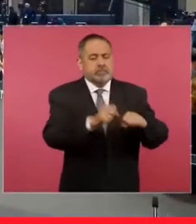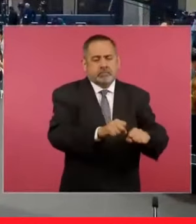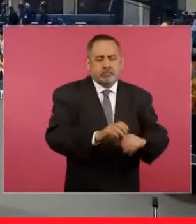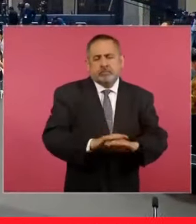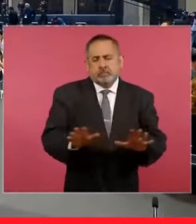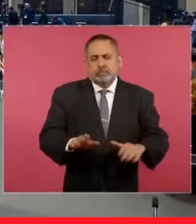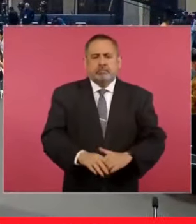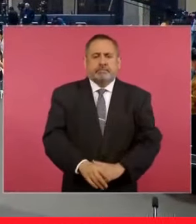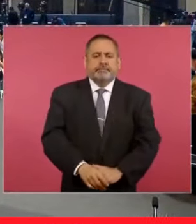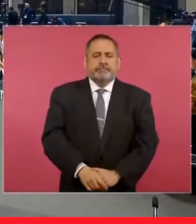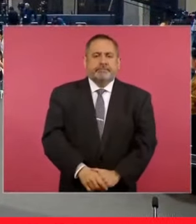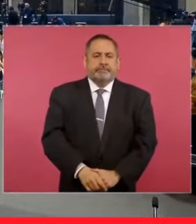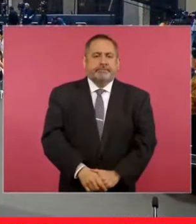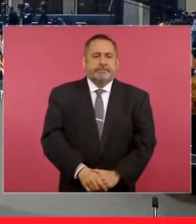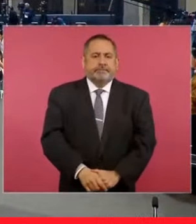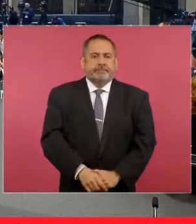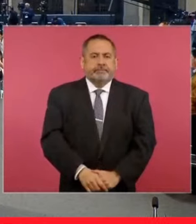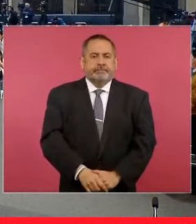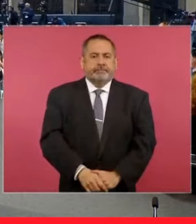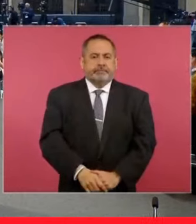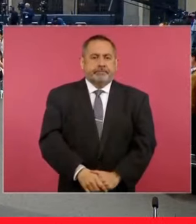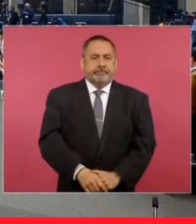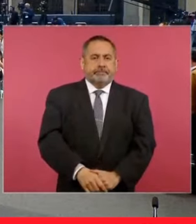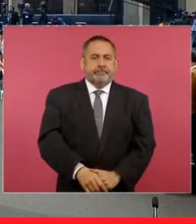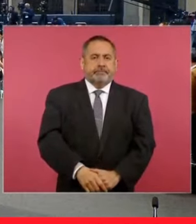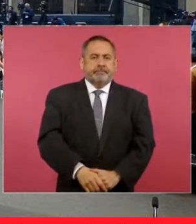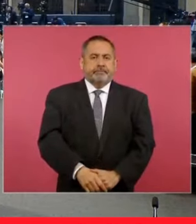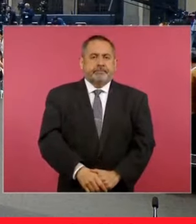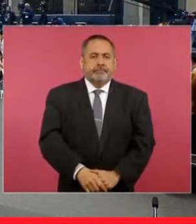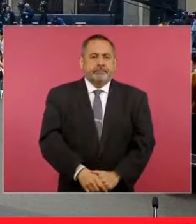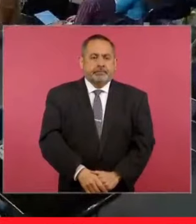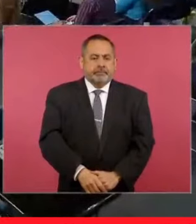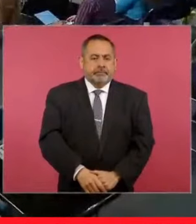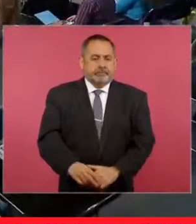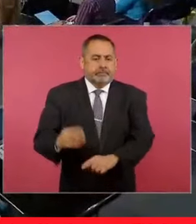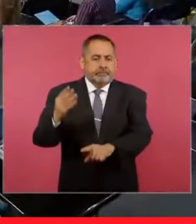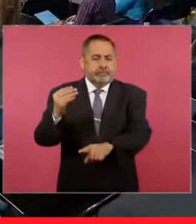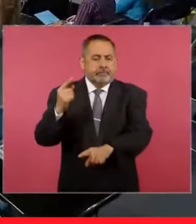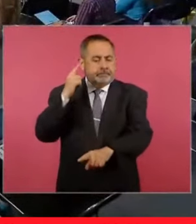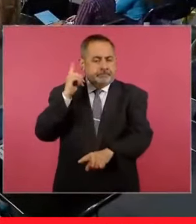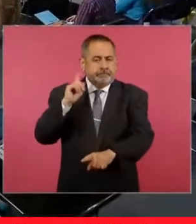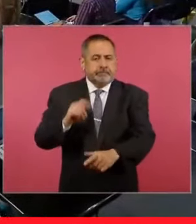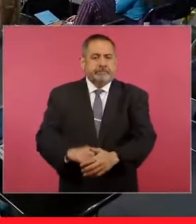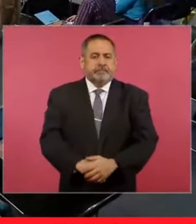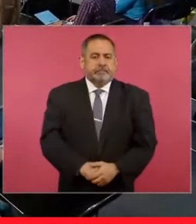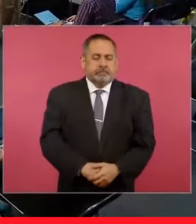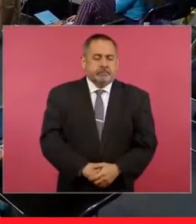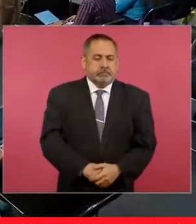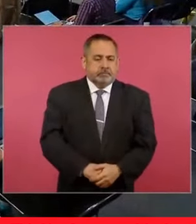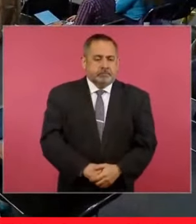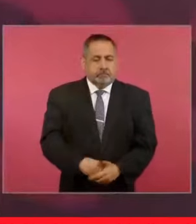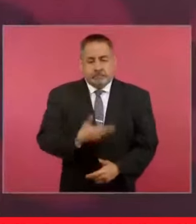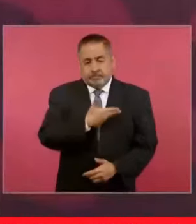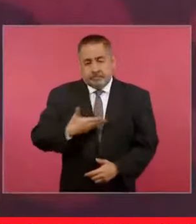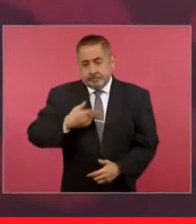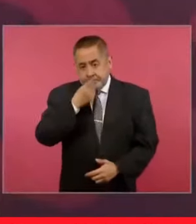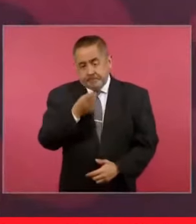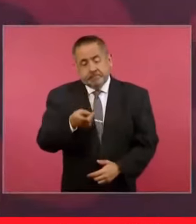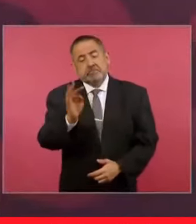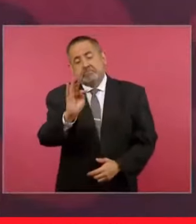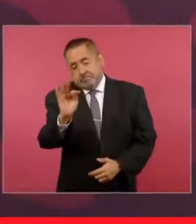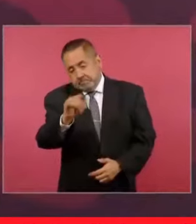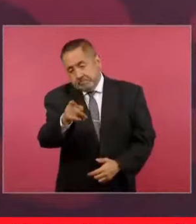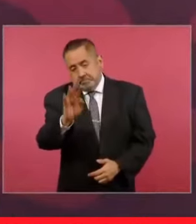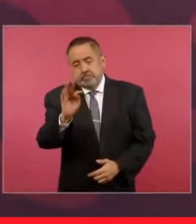atacados decar presidente las personas que fueron privadas de su libertad sería una razón podría ser podría ser pero si